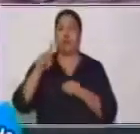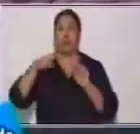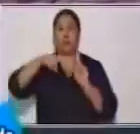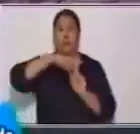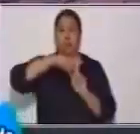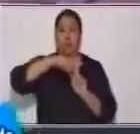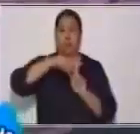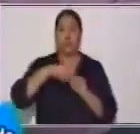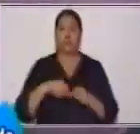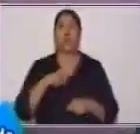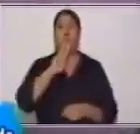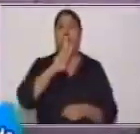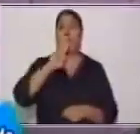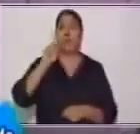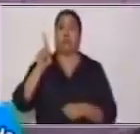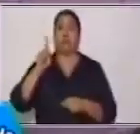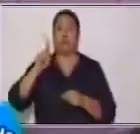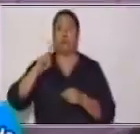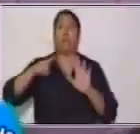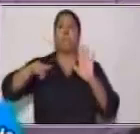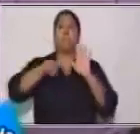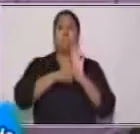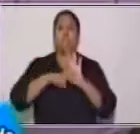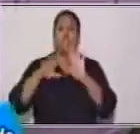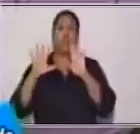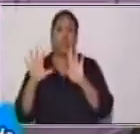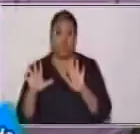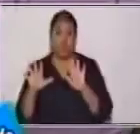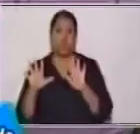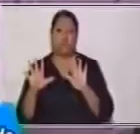21 menos 10,